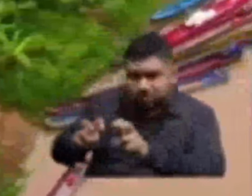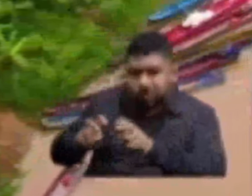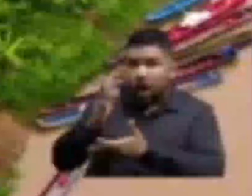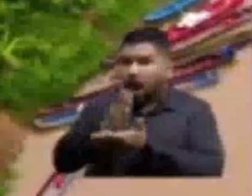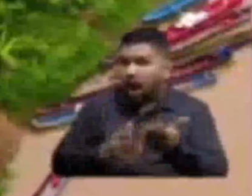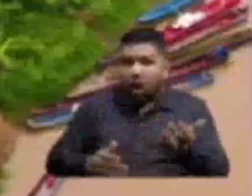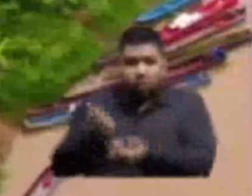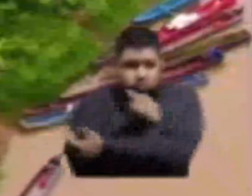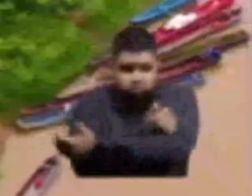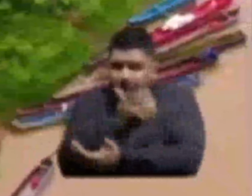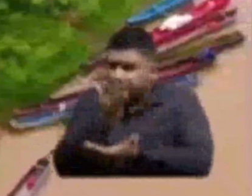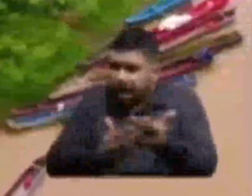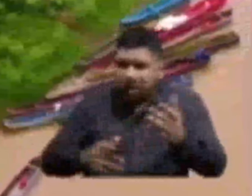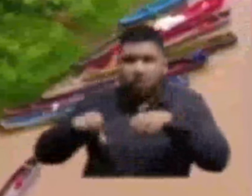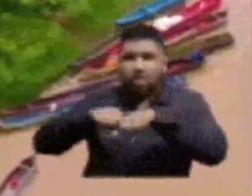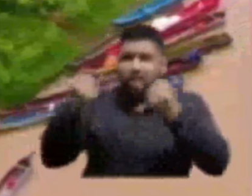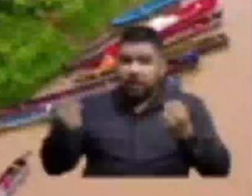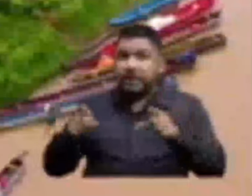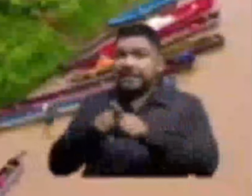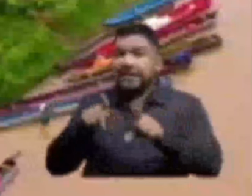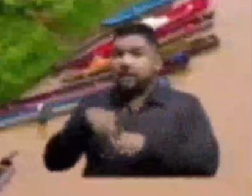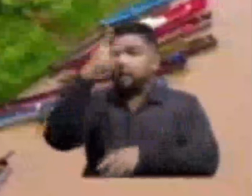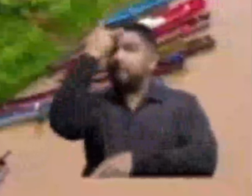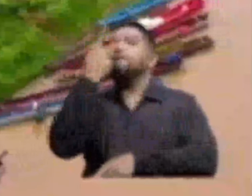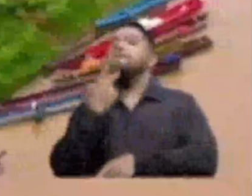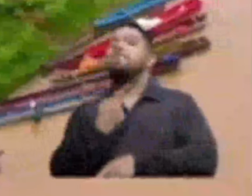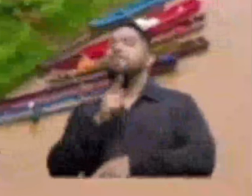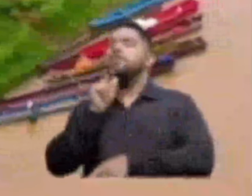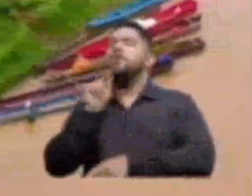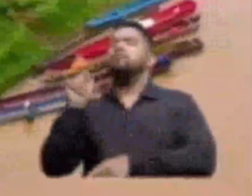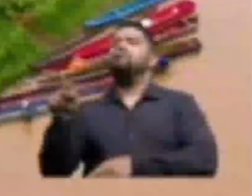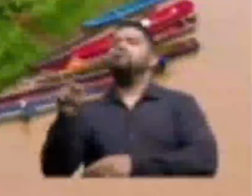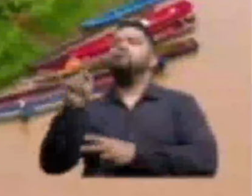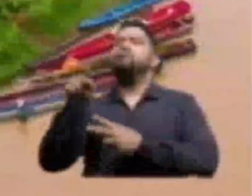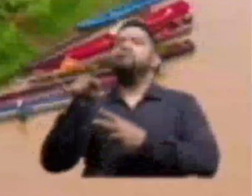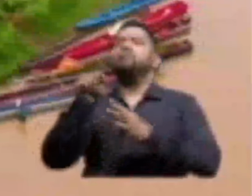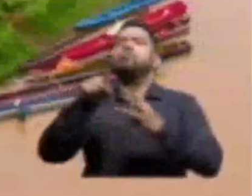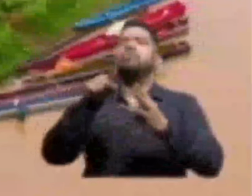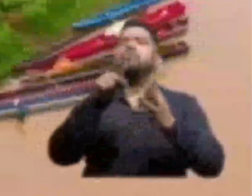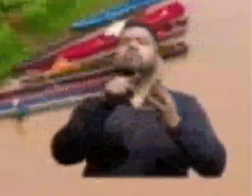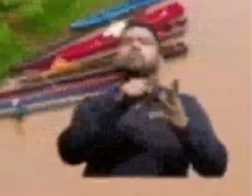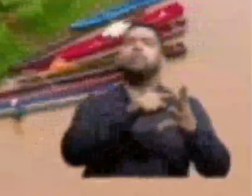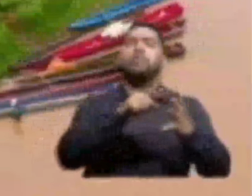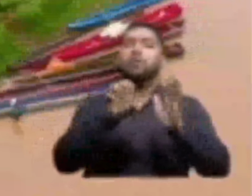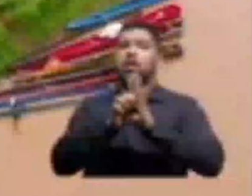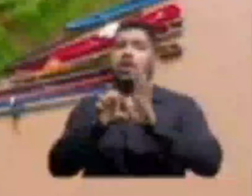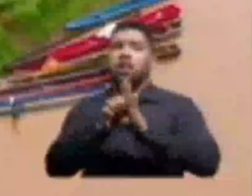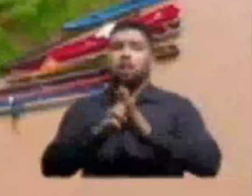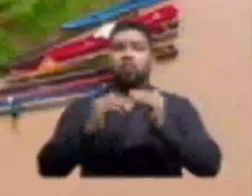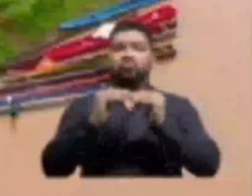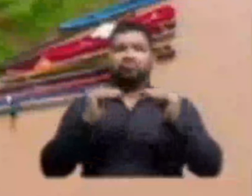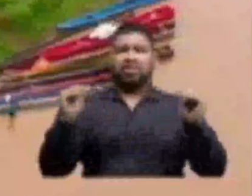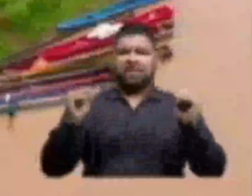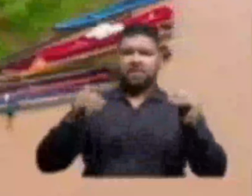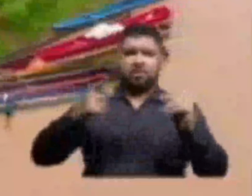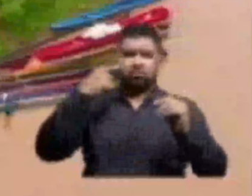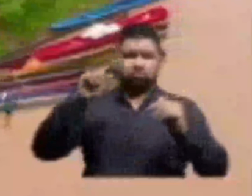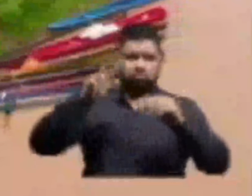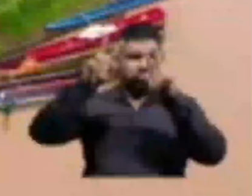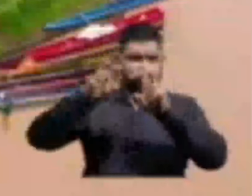sustancia ilícita y también el proceso de perfilamiento ver cuáles de esos migrantes eh cumplen ciertos niveles de perfilamiento para ser